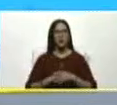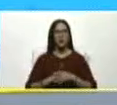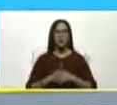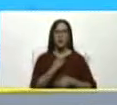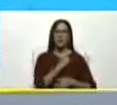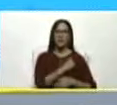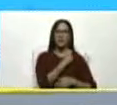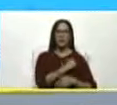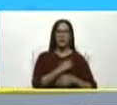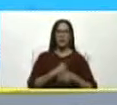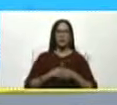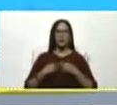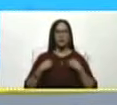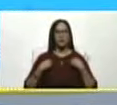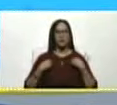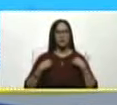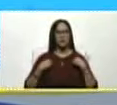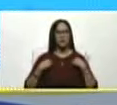lamentablemente,